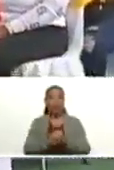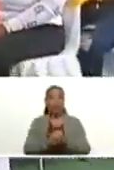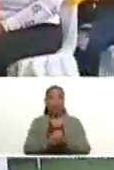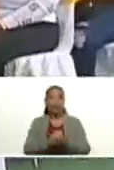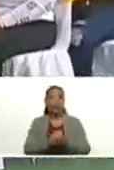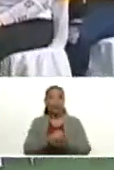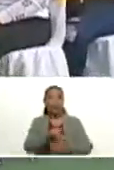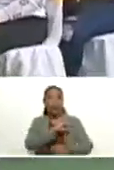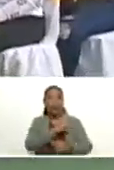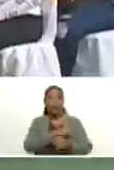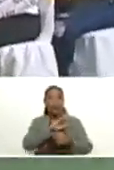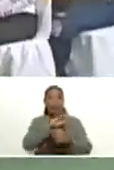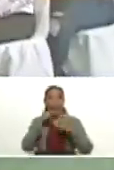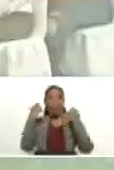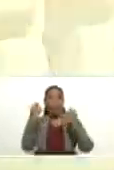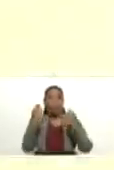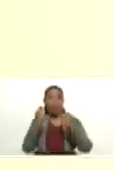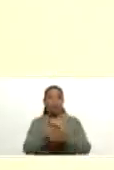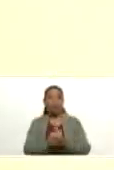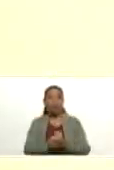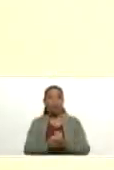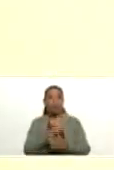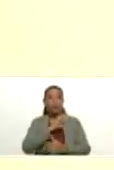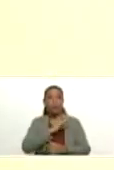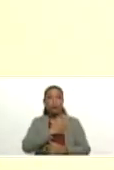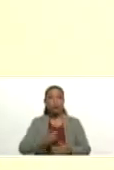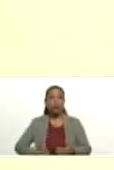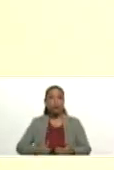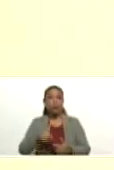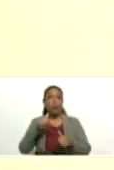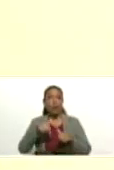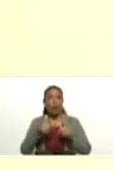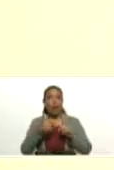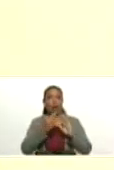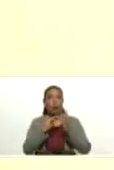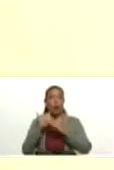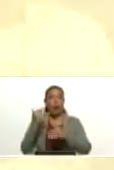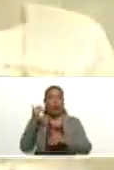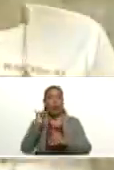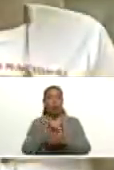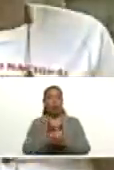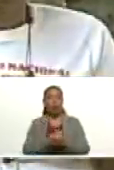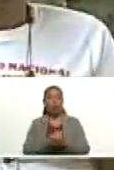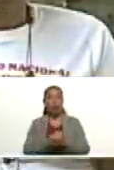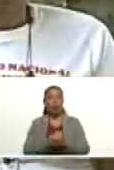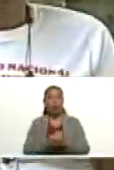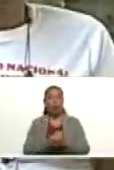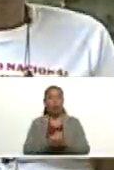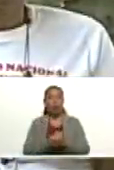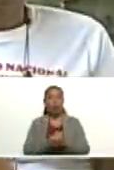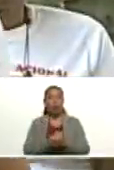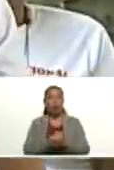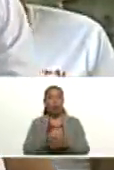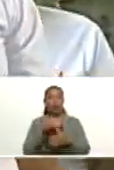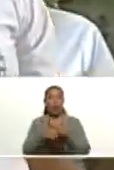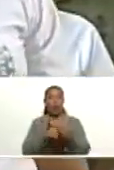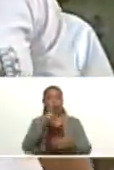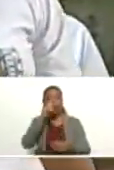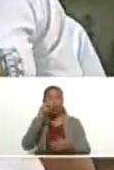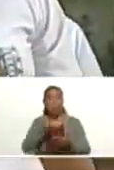fortaleciendo el poder popular. Así es, señor presidente. En el urbanismo, este urbanismo fue creado en el